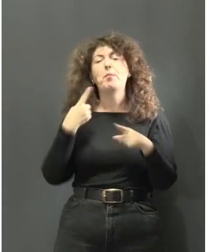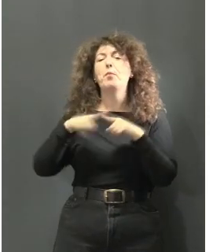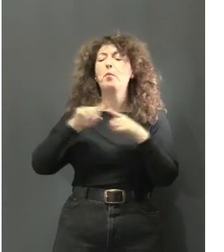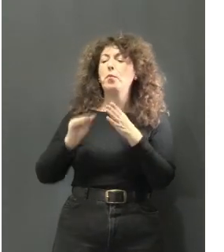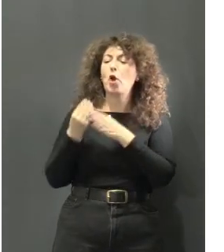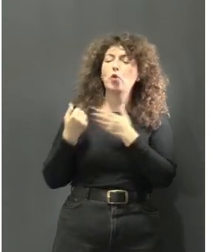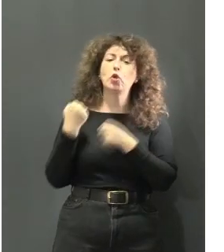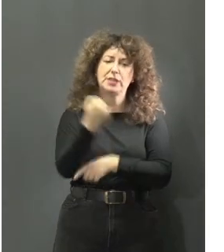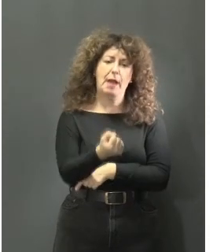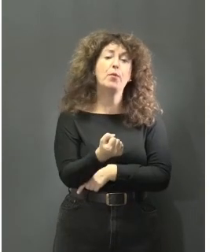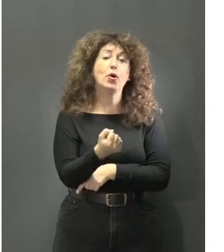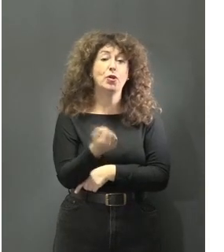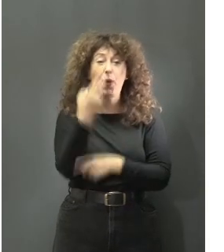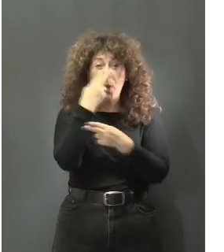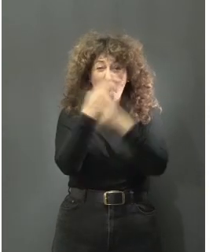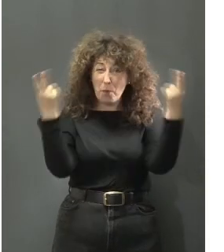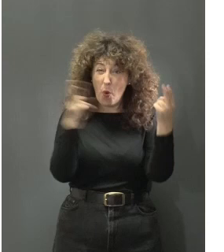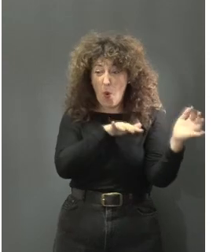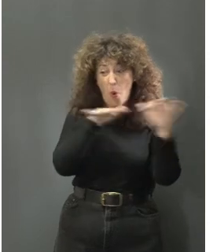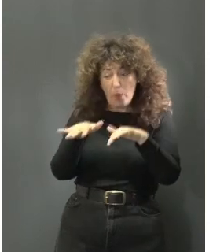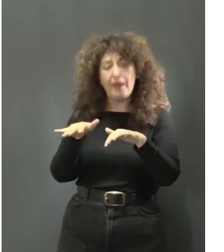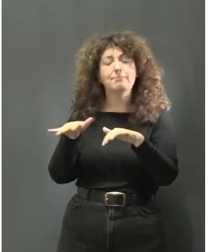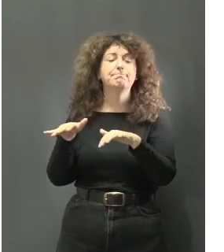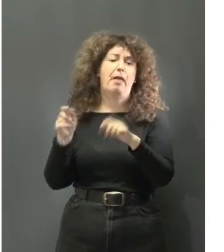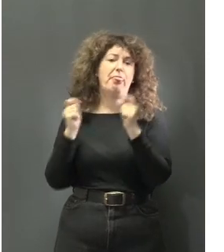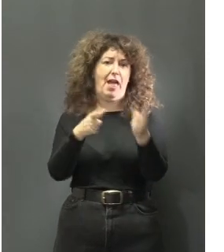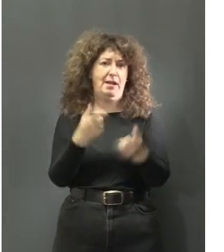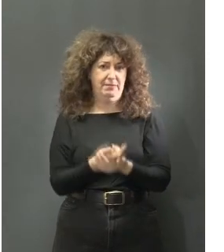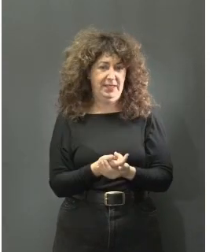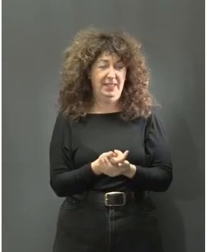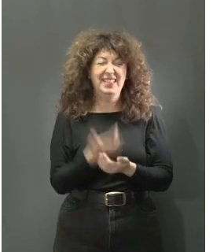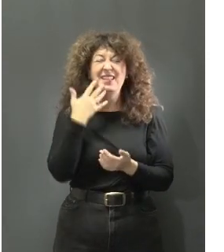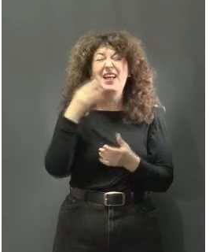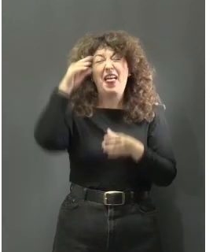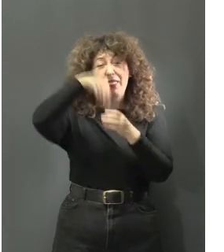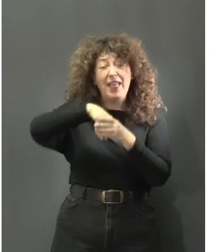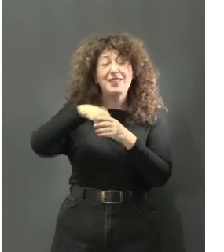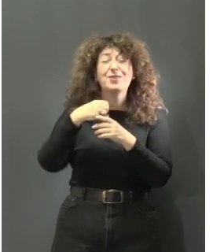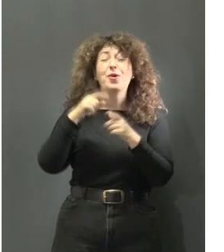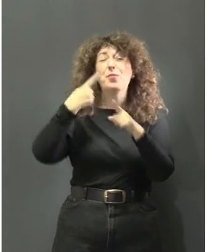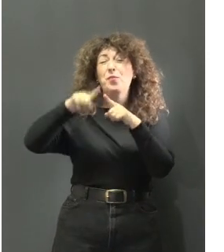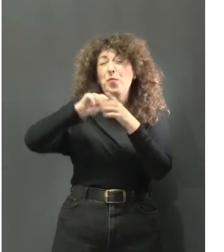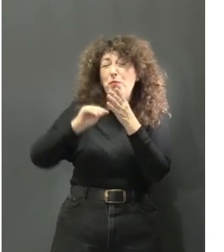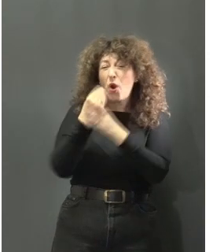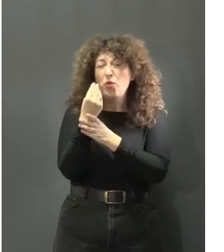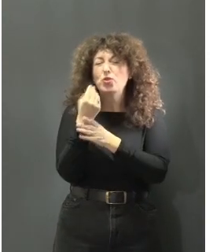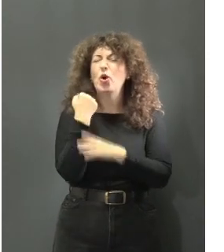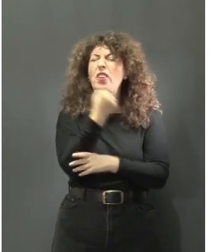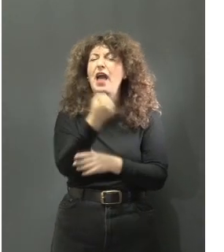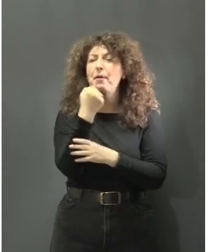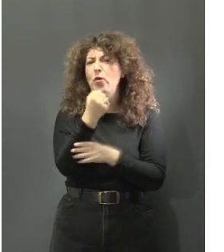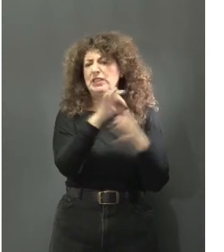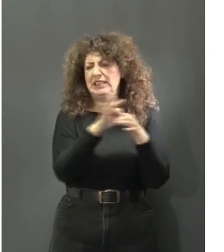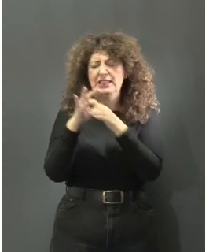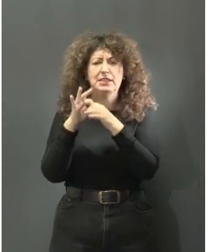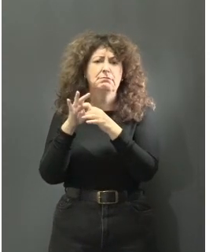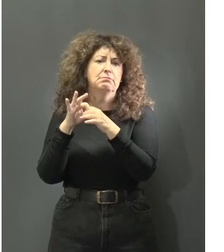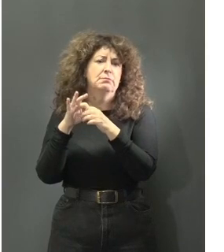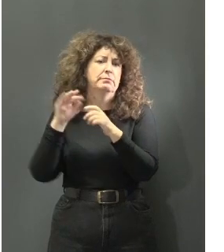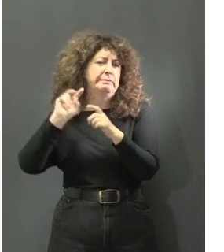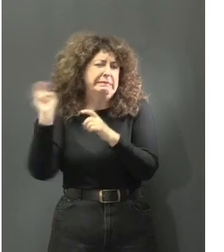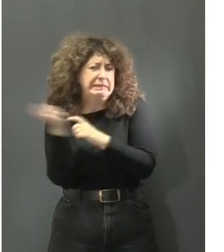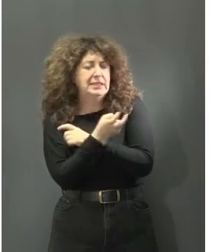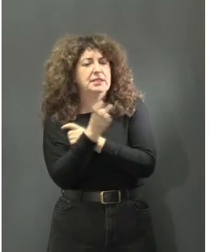del público. Y en producto de apoyo entran, por supuesto, muchísimos productos que tienen que ver con la comunicación y con todo